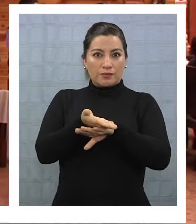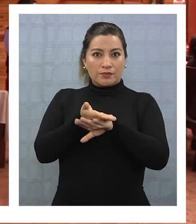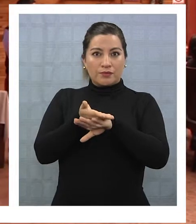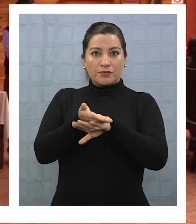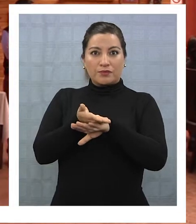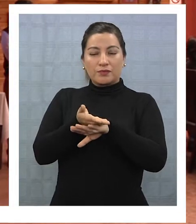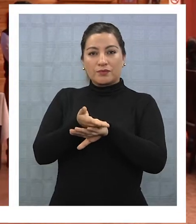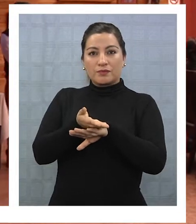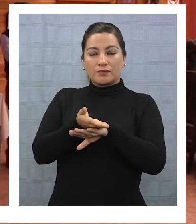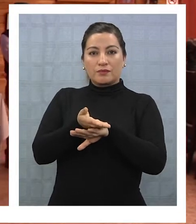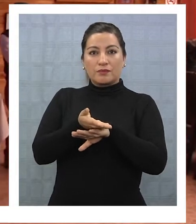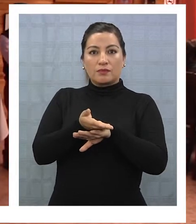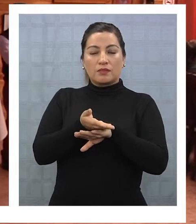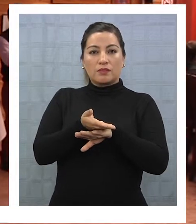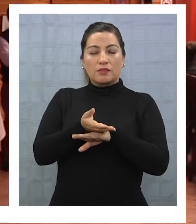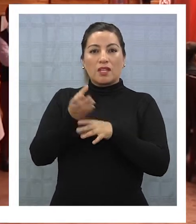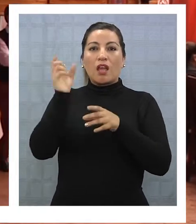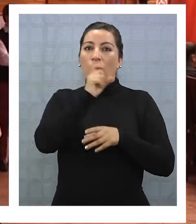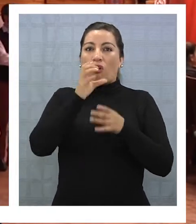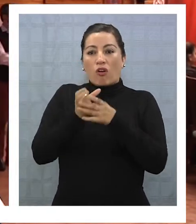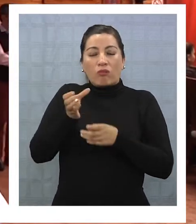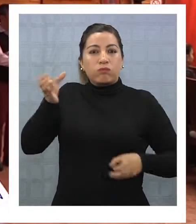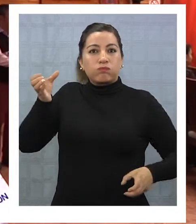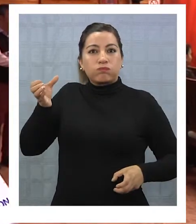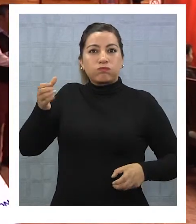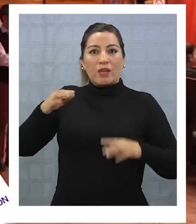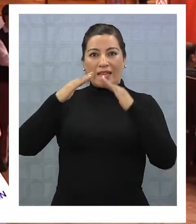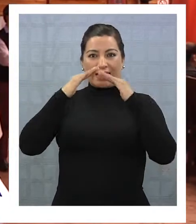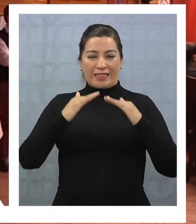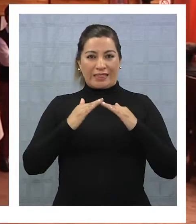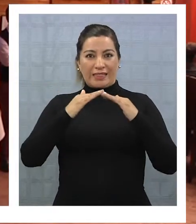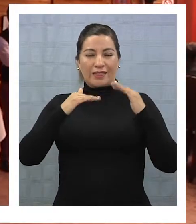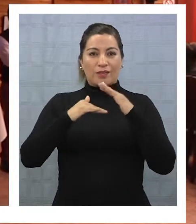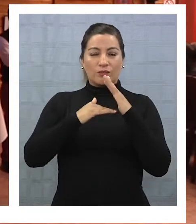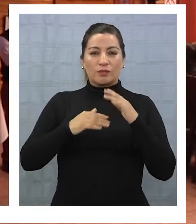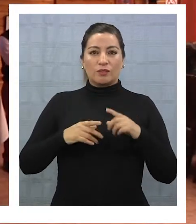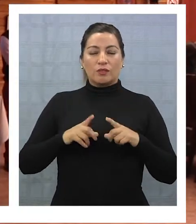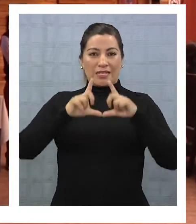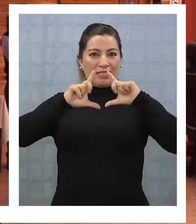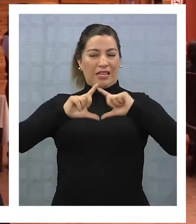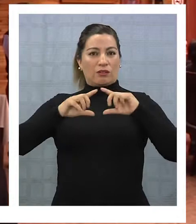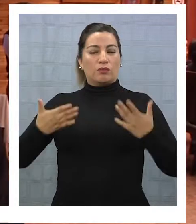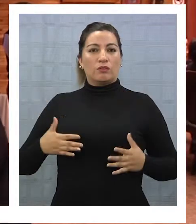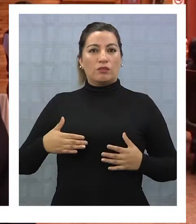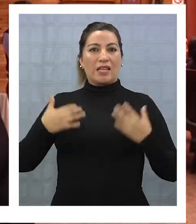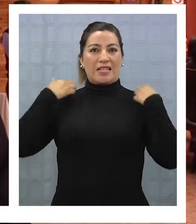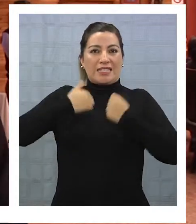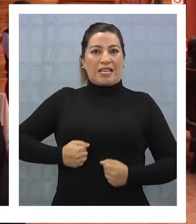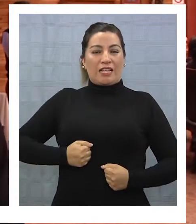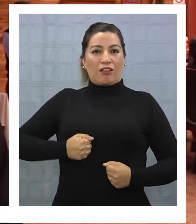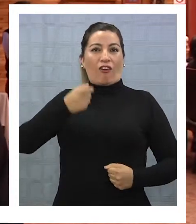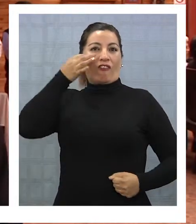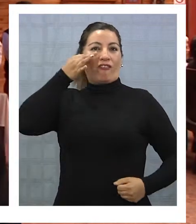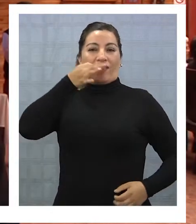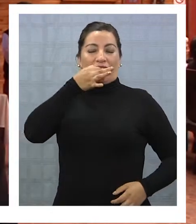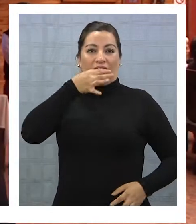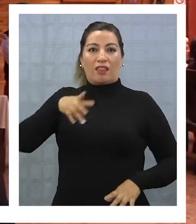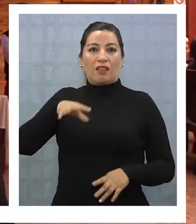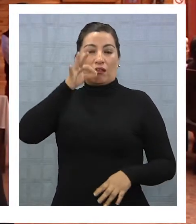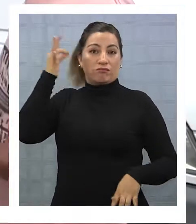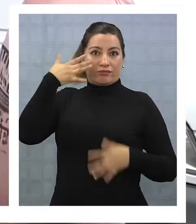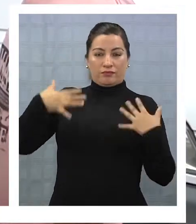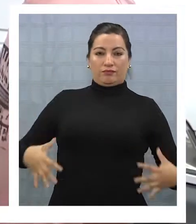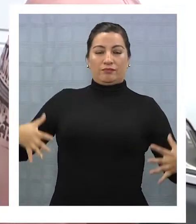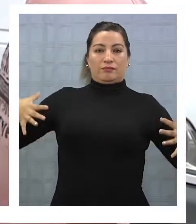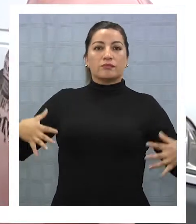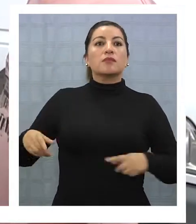le van a pedir que el extintor, los triángulos, el asunto, el chaleco de reflectante y todos los elementos de